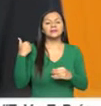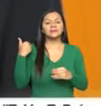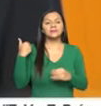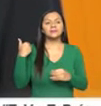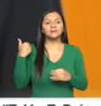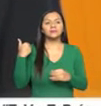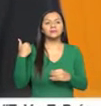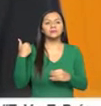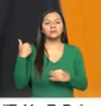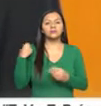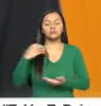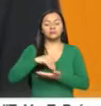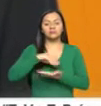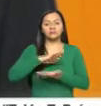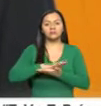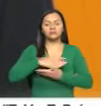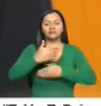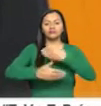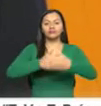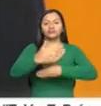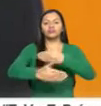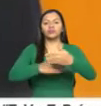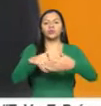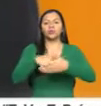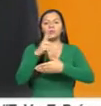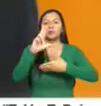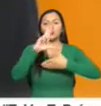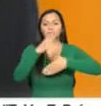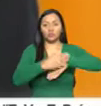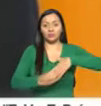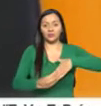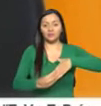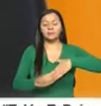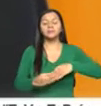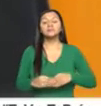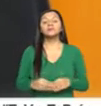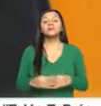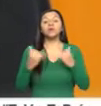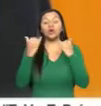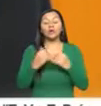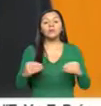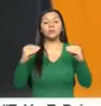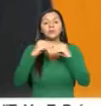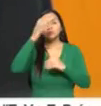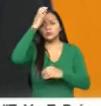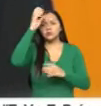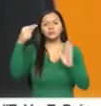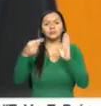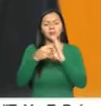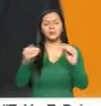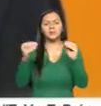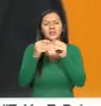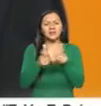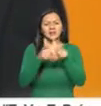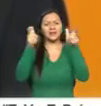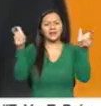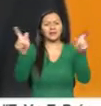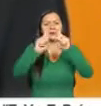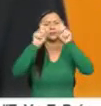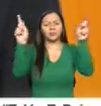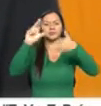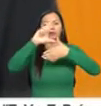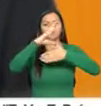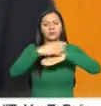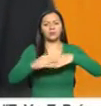grande implantación en toda América Latina. Está conceptualizada para ser la más grande de toda la